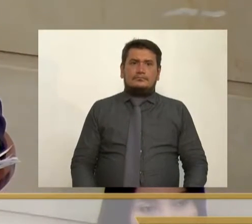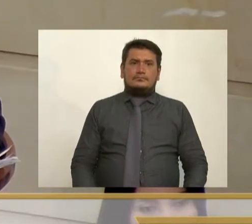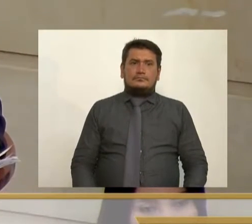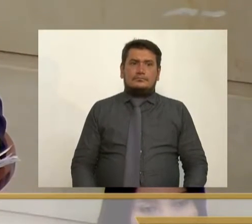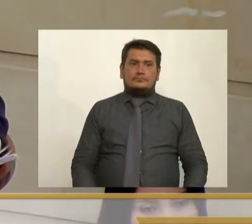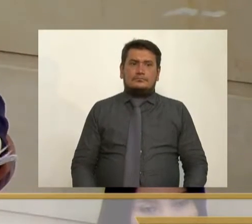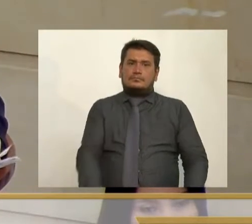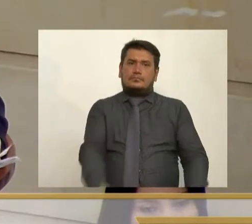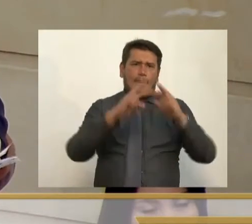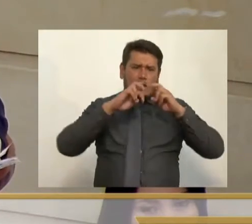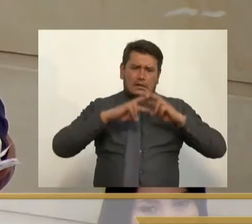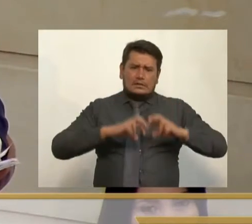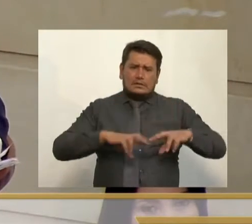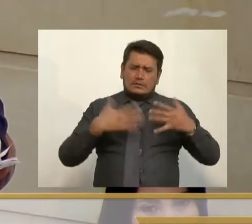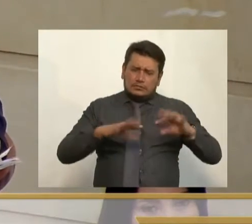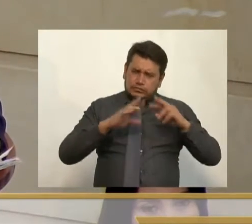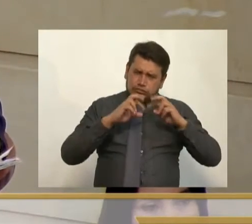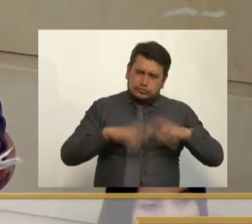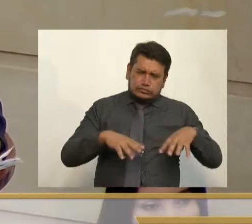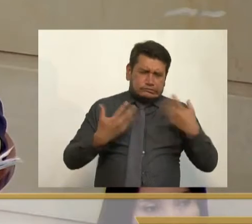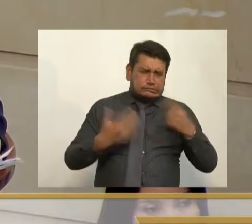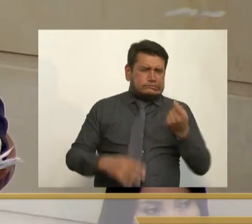Vicios de fondo muy delicados.